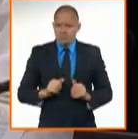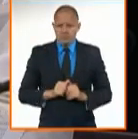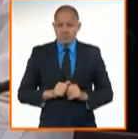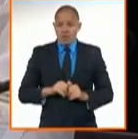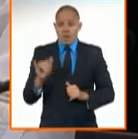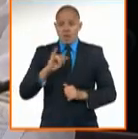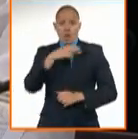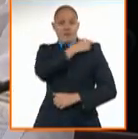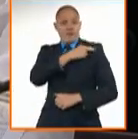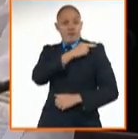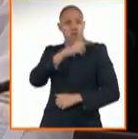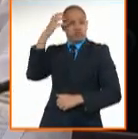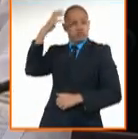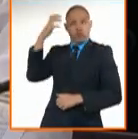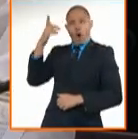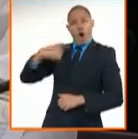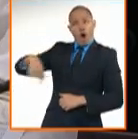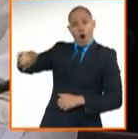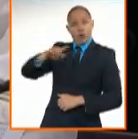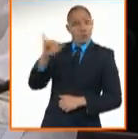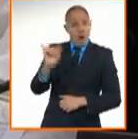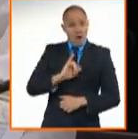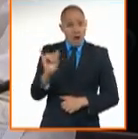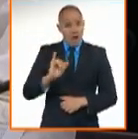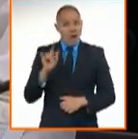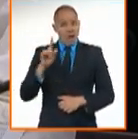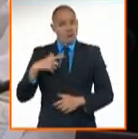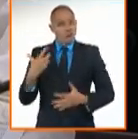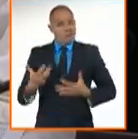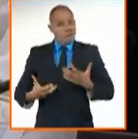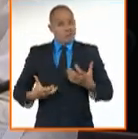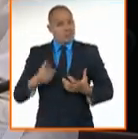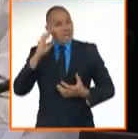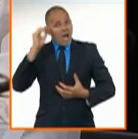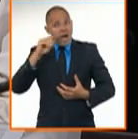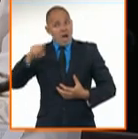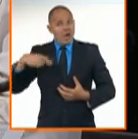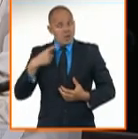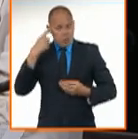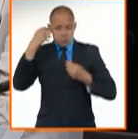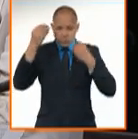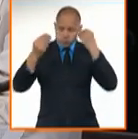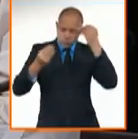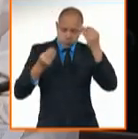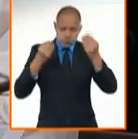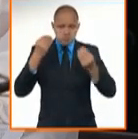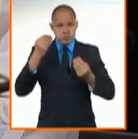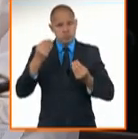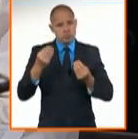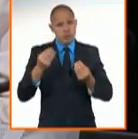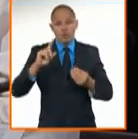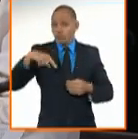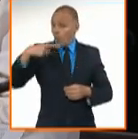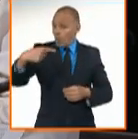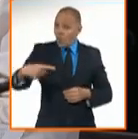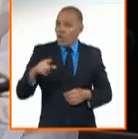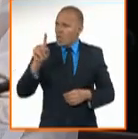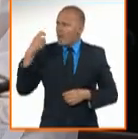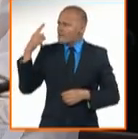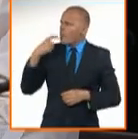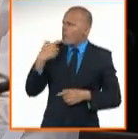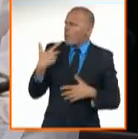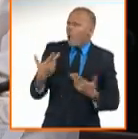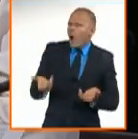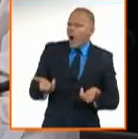nuestro país de la dirección de nuestro ministerio de toda la dirección de los niveles diariamente esta cosa se revisa en el